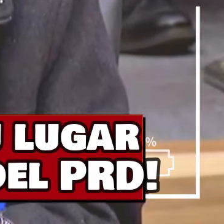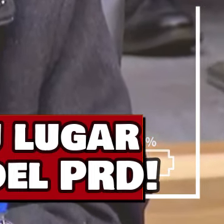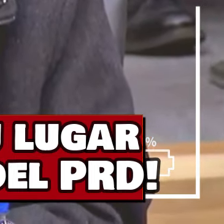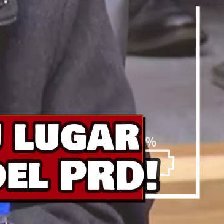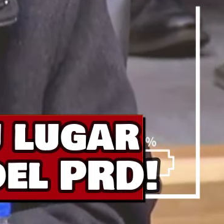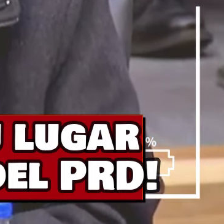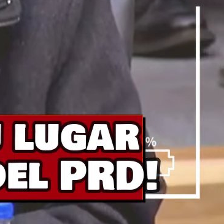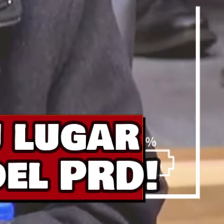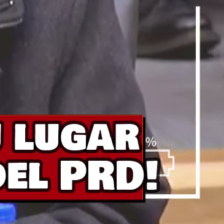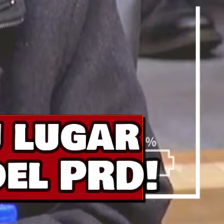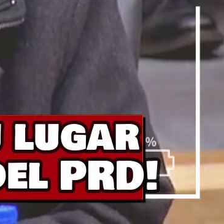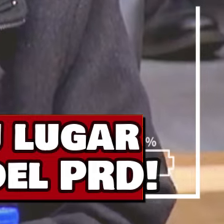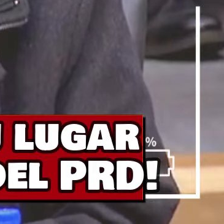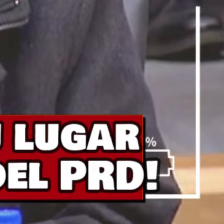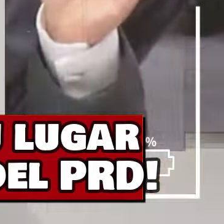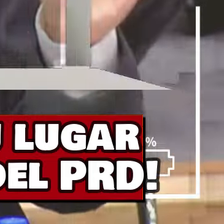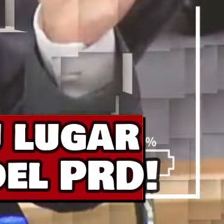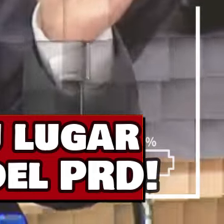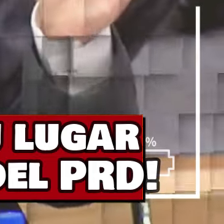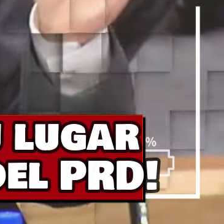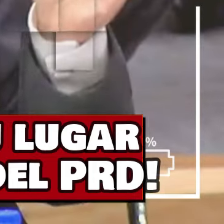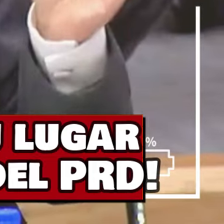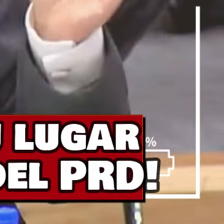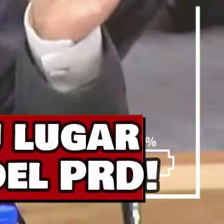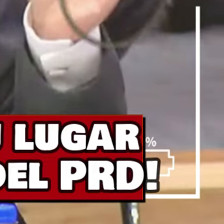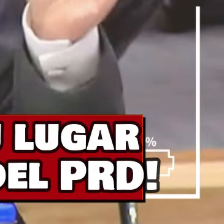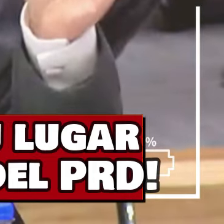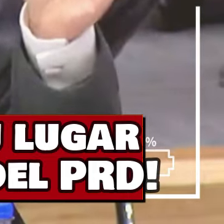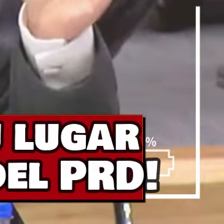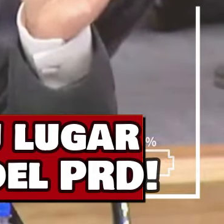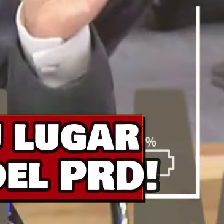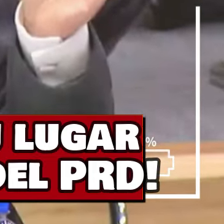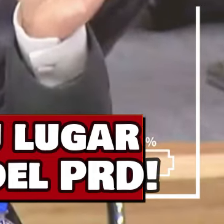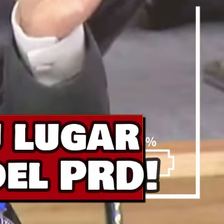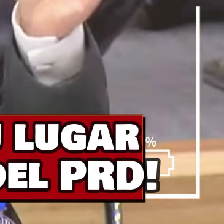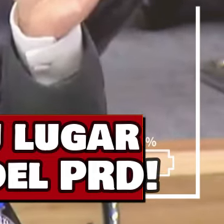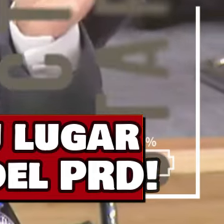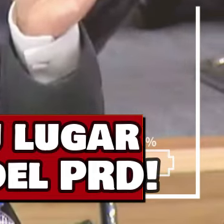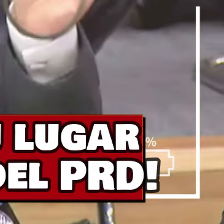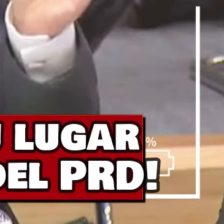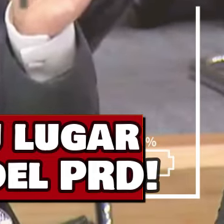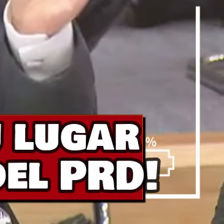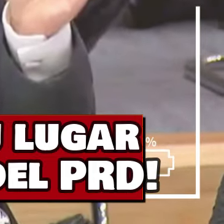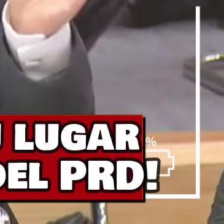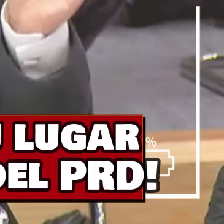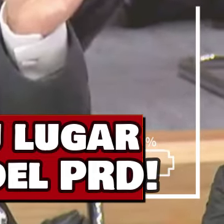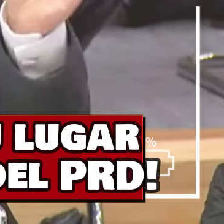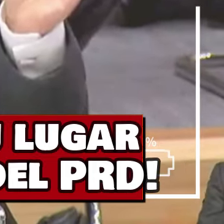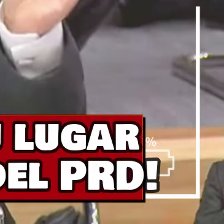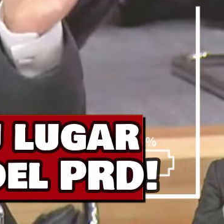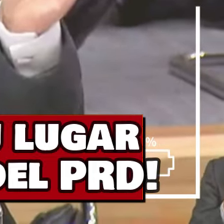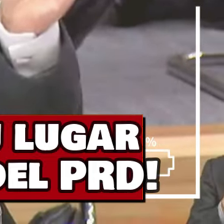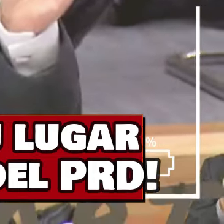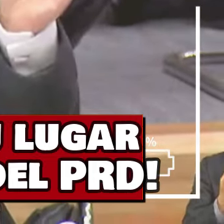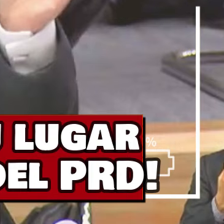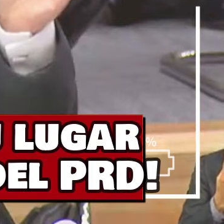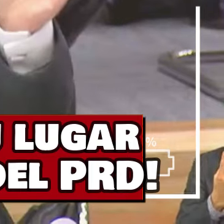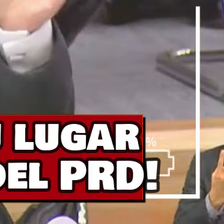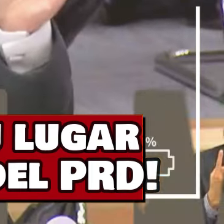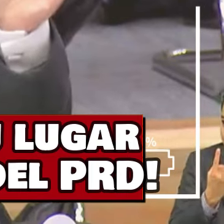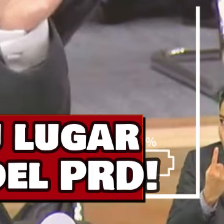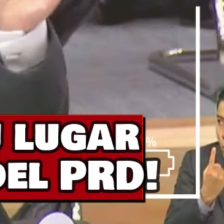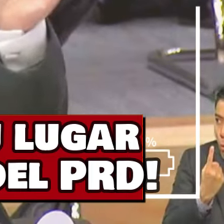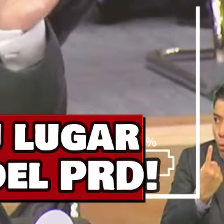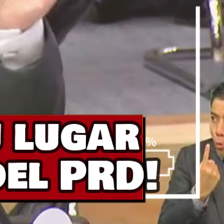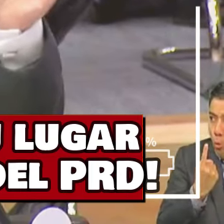Argumenta demagogo que la pérdida del derecho a ser registrado es una sanción desproporcionada y contraria a la Constitución.